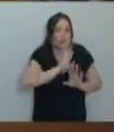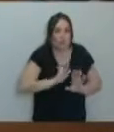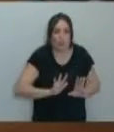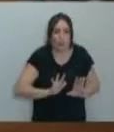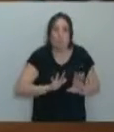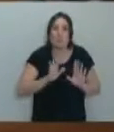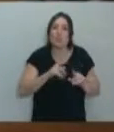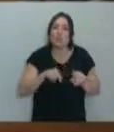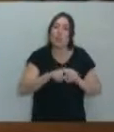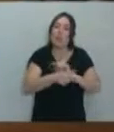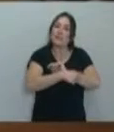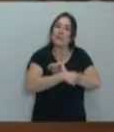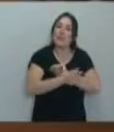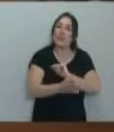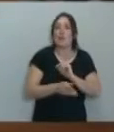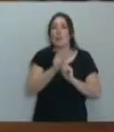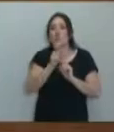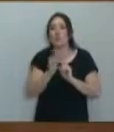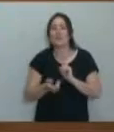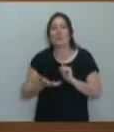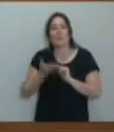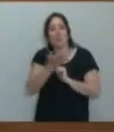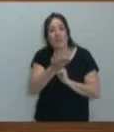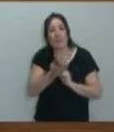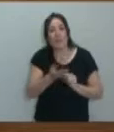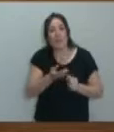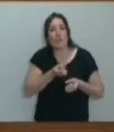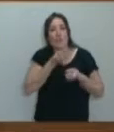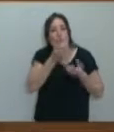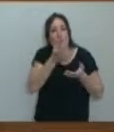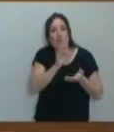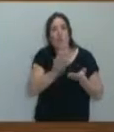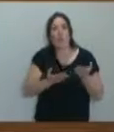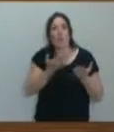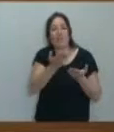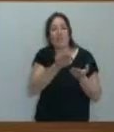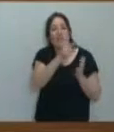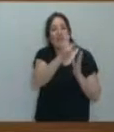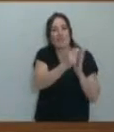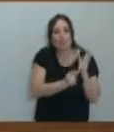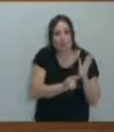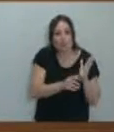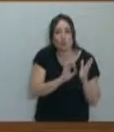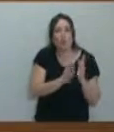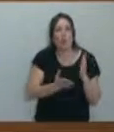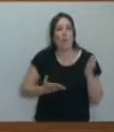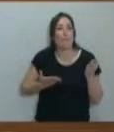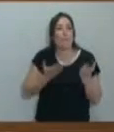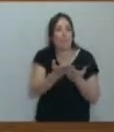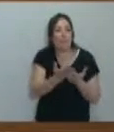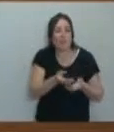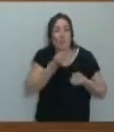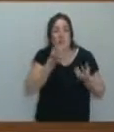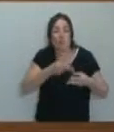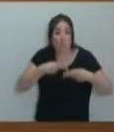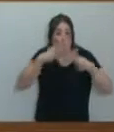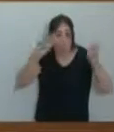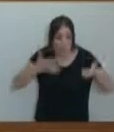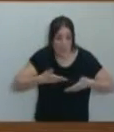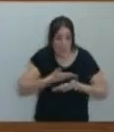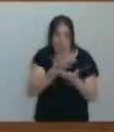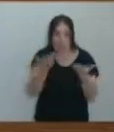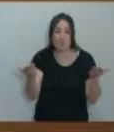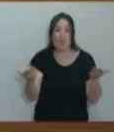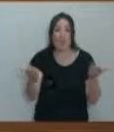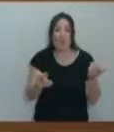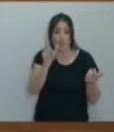al que pide información, al que solicita datos, al que pide que se hagan públicas las informaciones, a esa